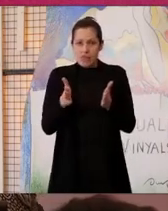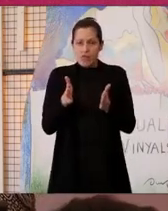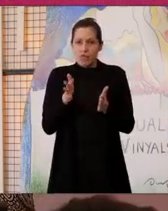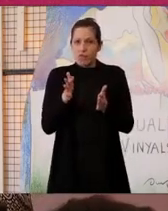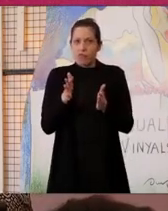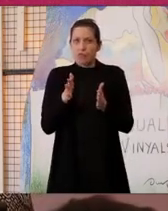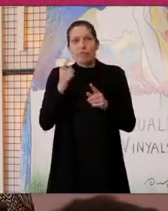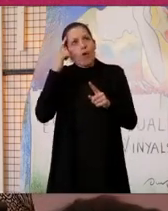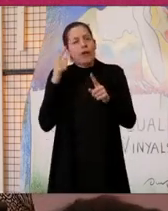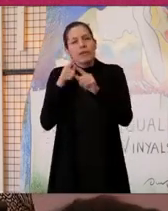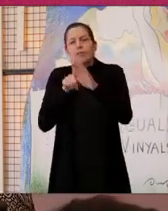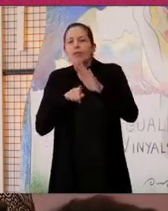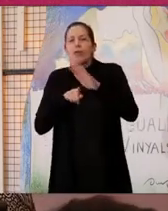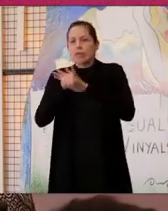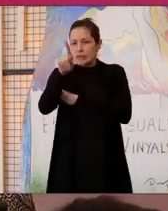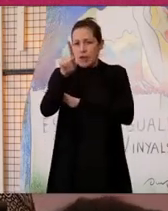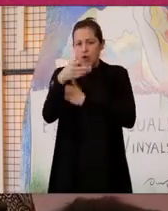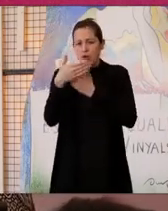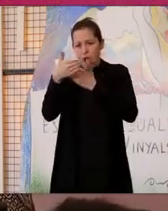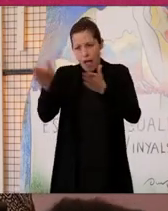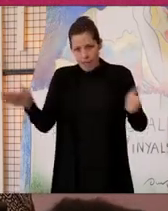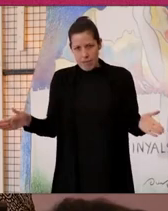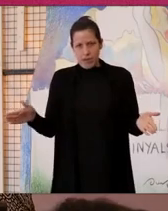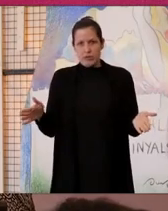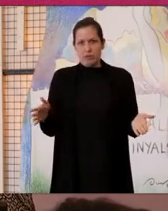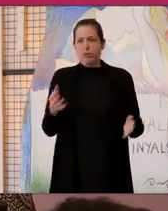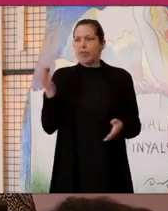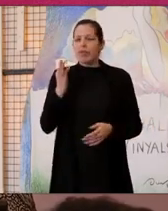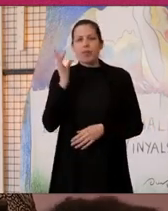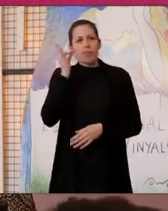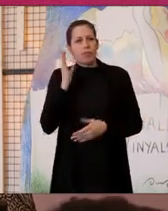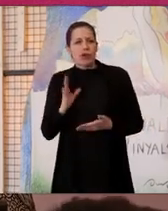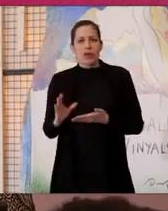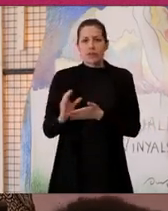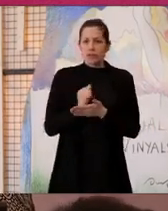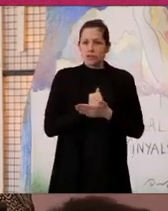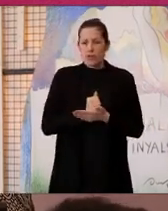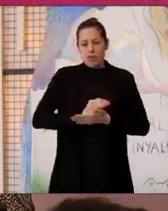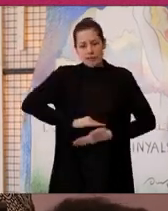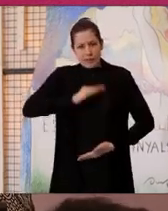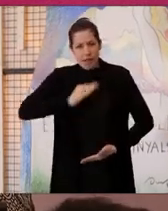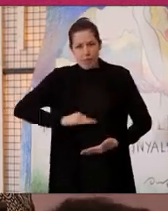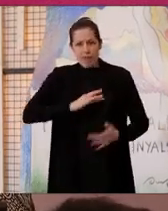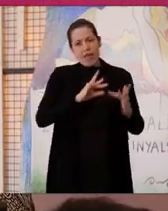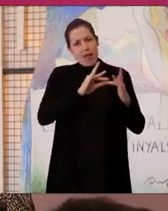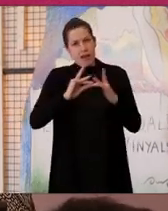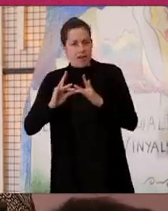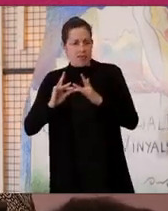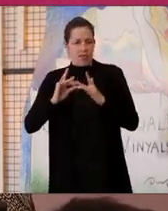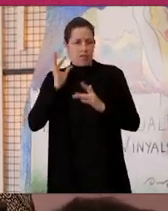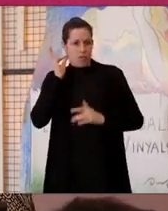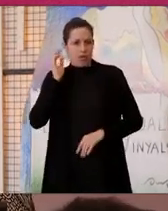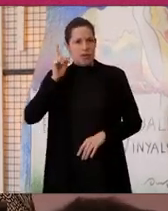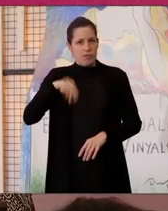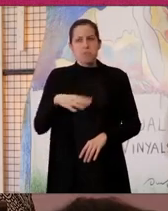y contar con todas las mujeres y contar con sus capacidades de Liderazgo puede ser una